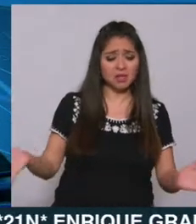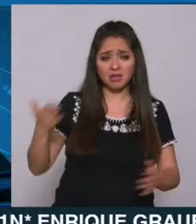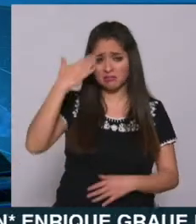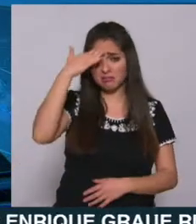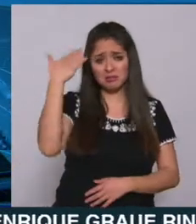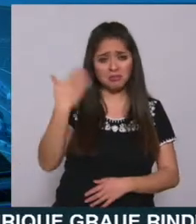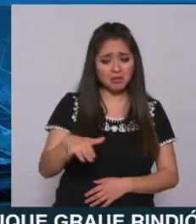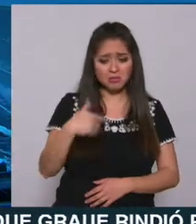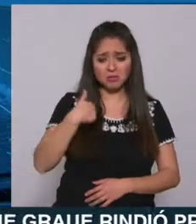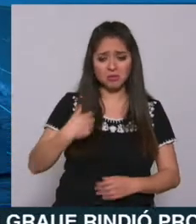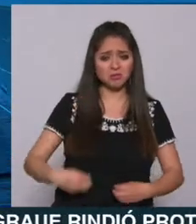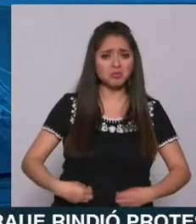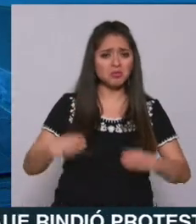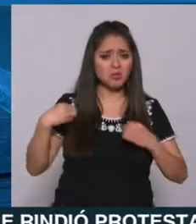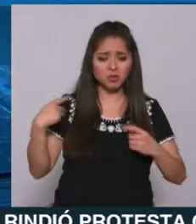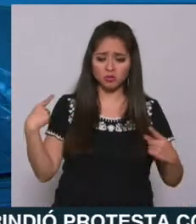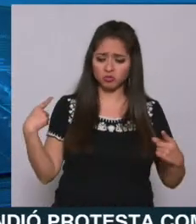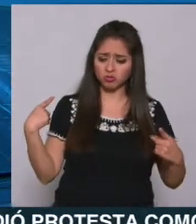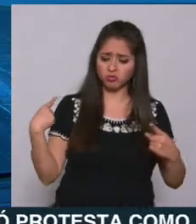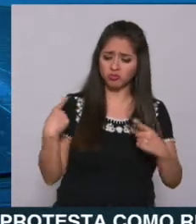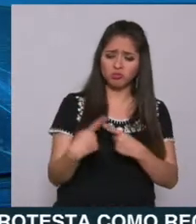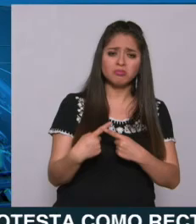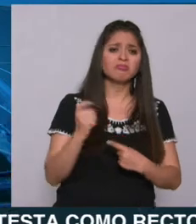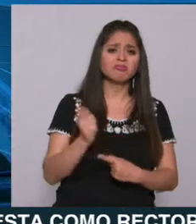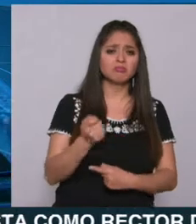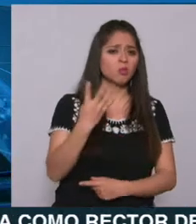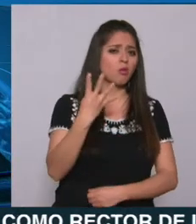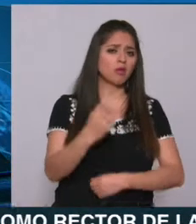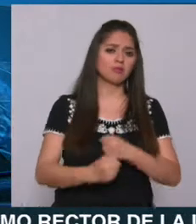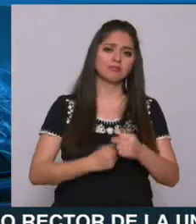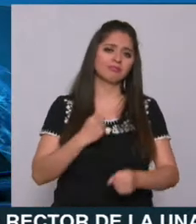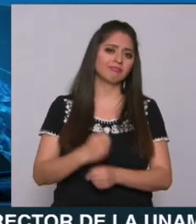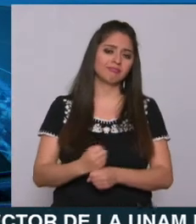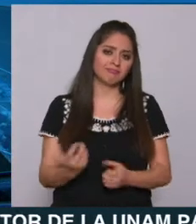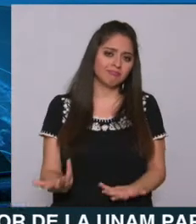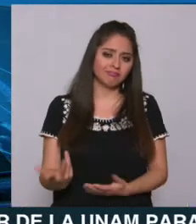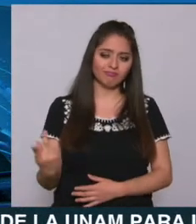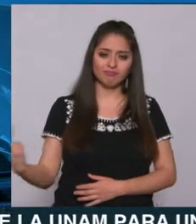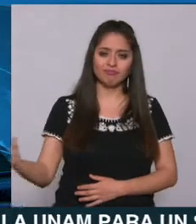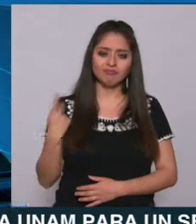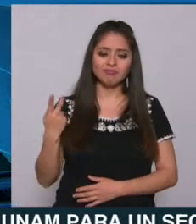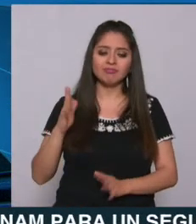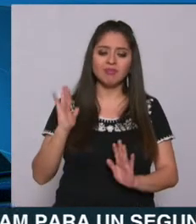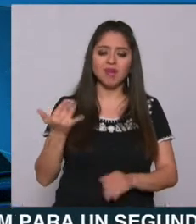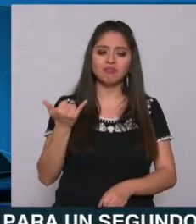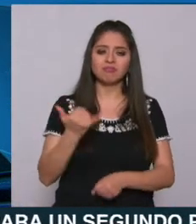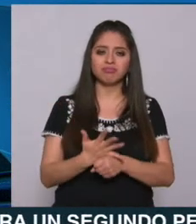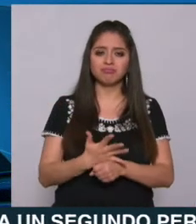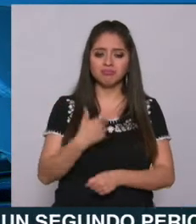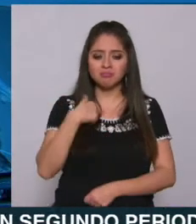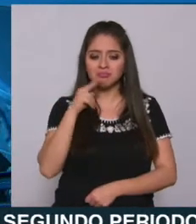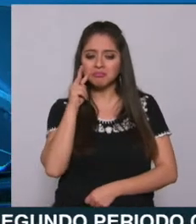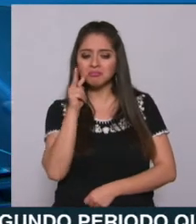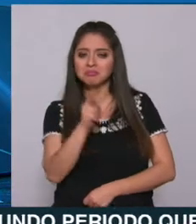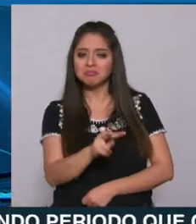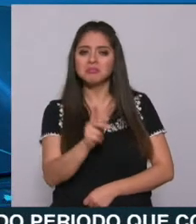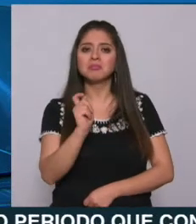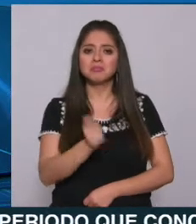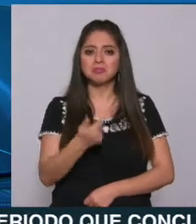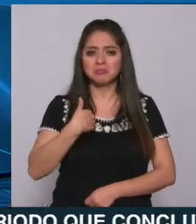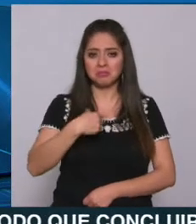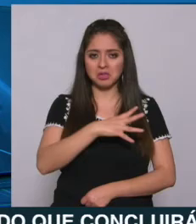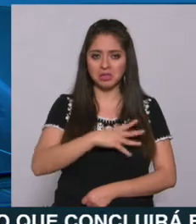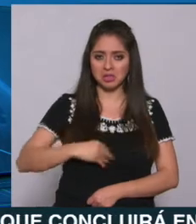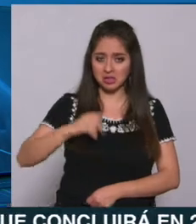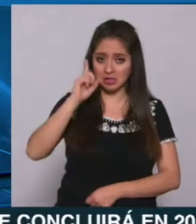4 años. Sí, nosotros nos dimos cuenta de que nuestra hija,